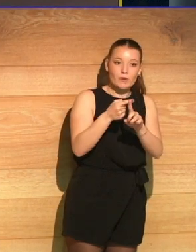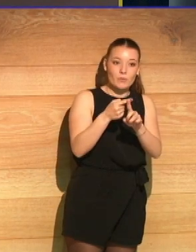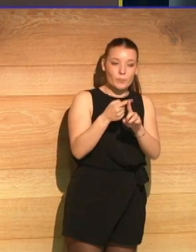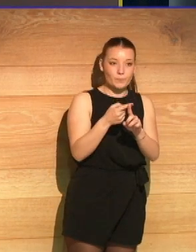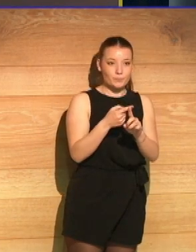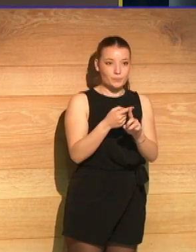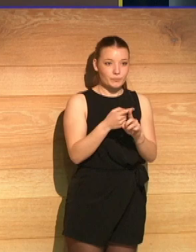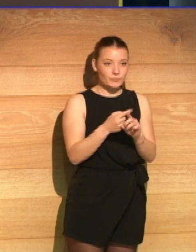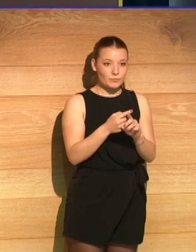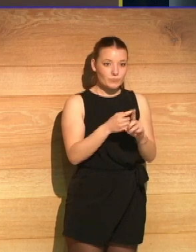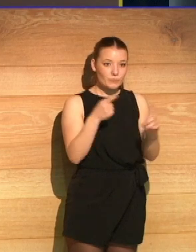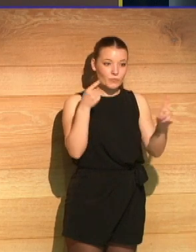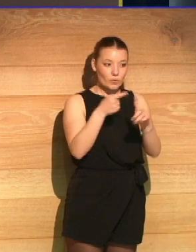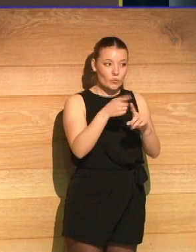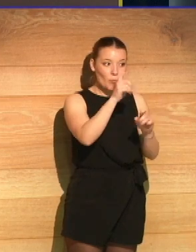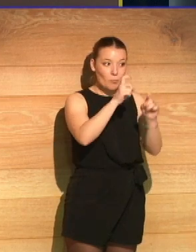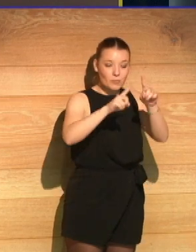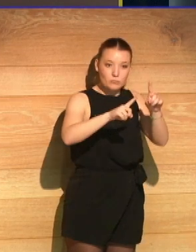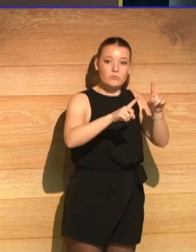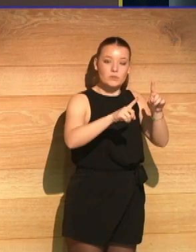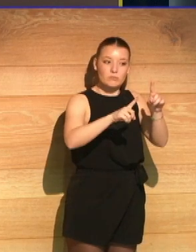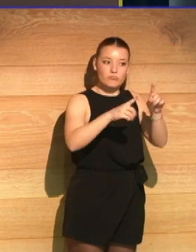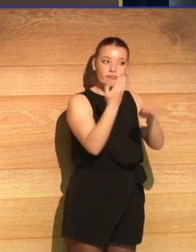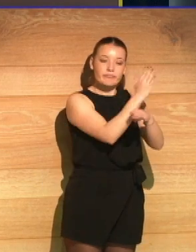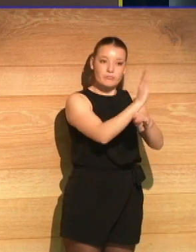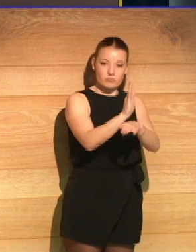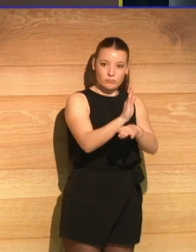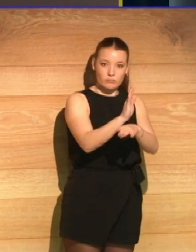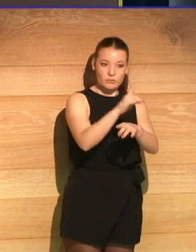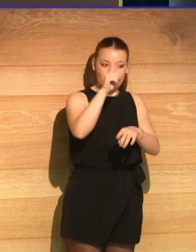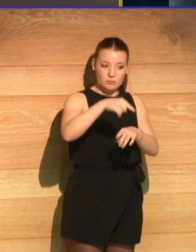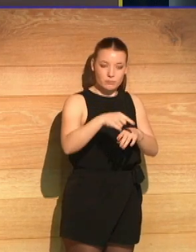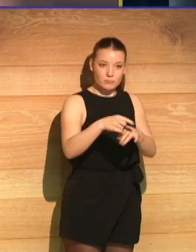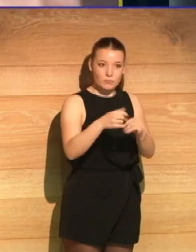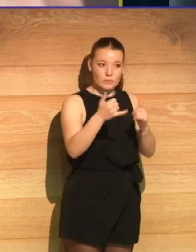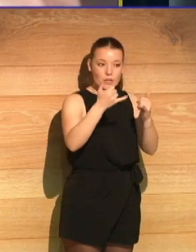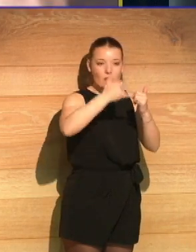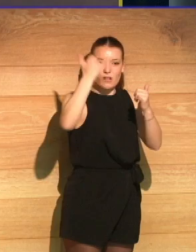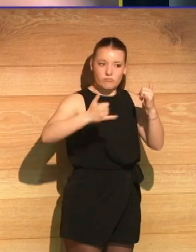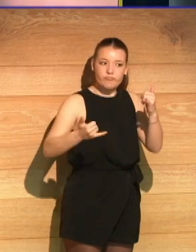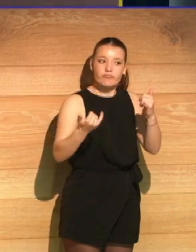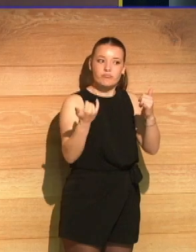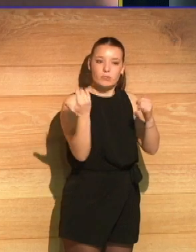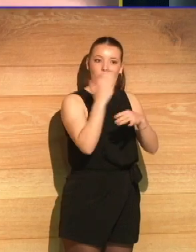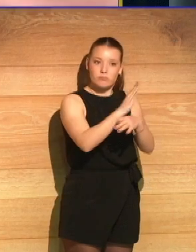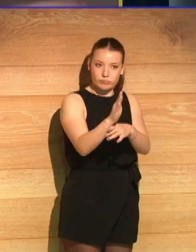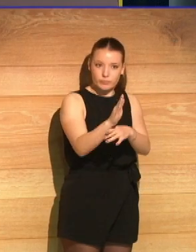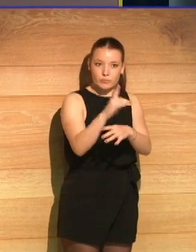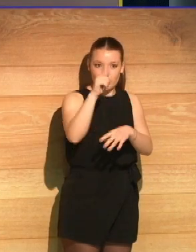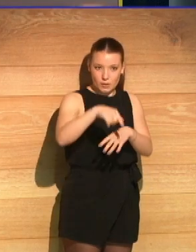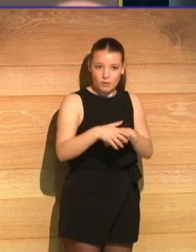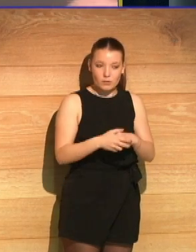estas preguntas y la crisis otra vez en otra manera de pensar en